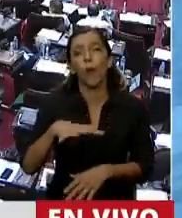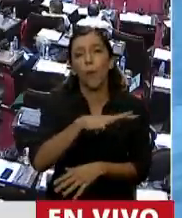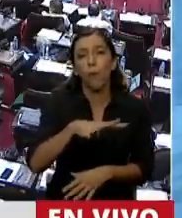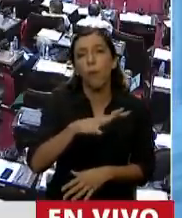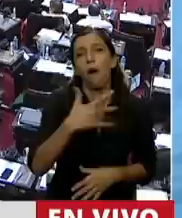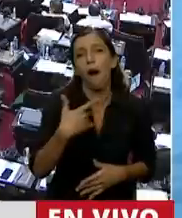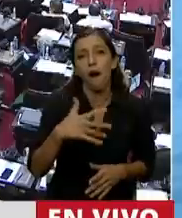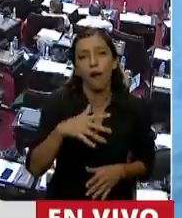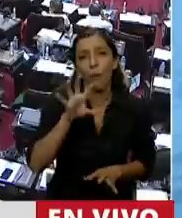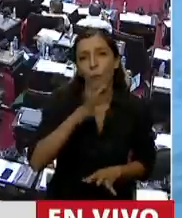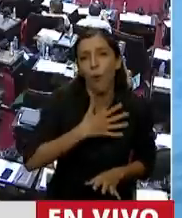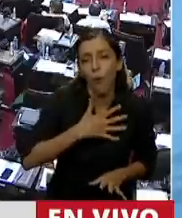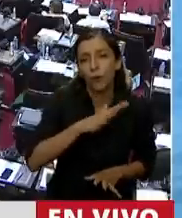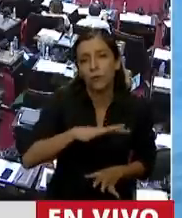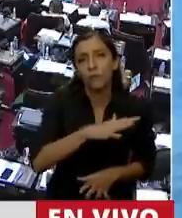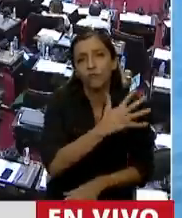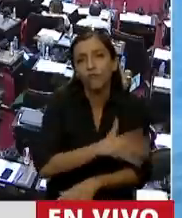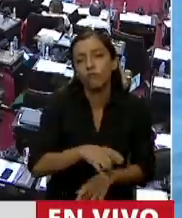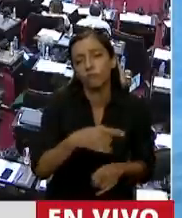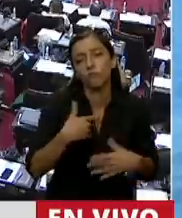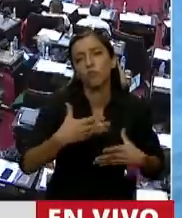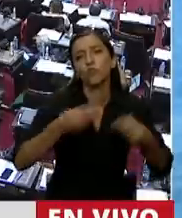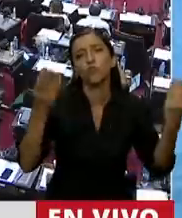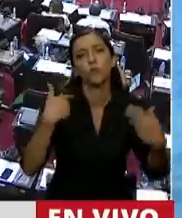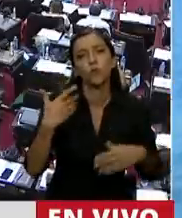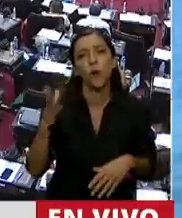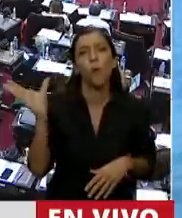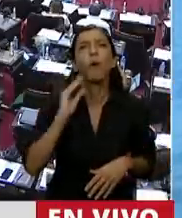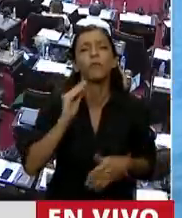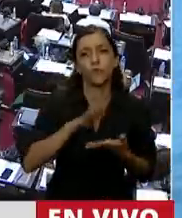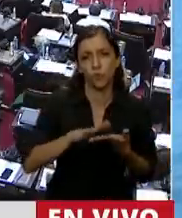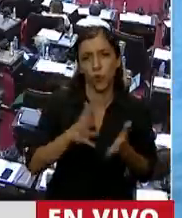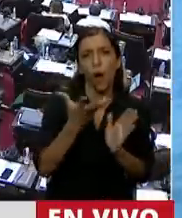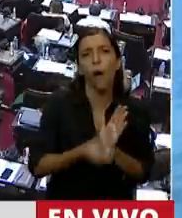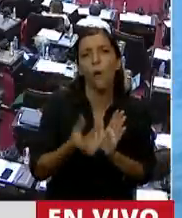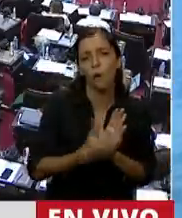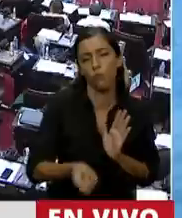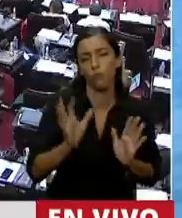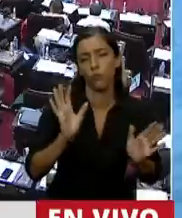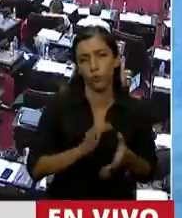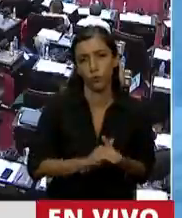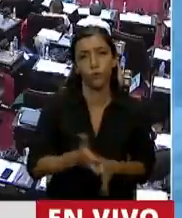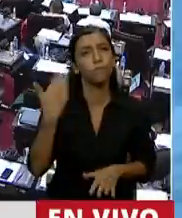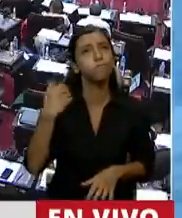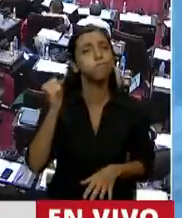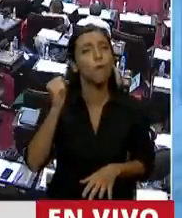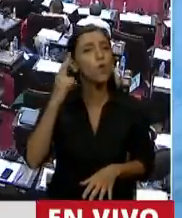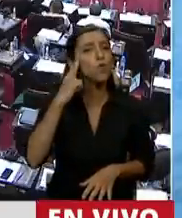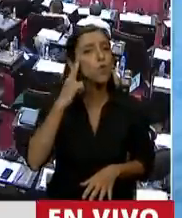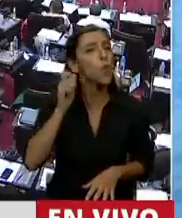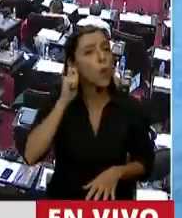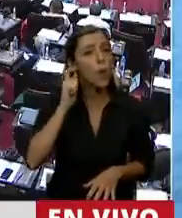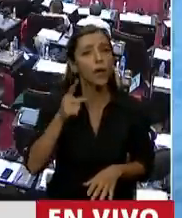escuché hablar de abortos. Tenía 9 años cuando fui testigo de la conversación de 2 vecinas en